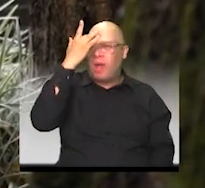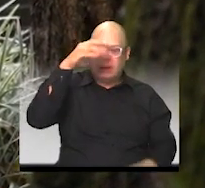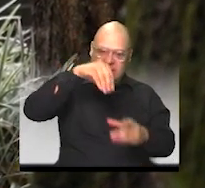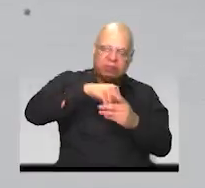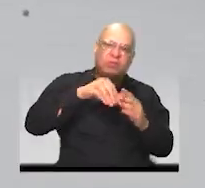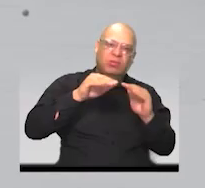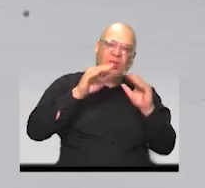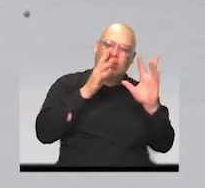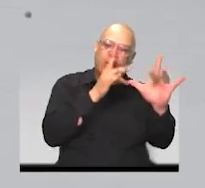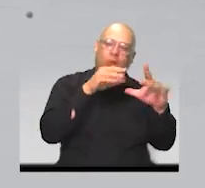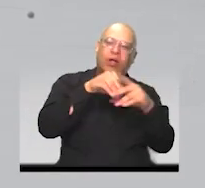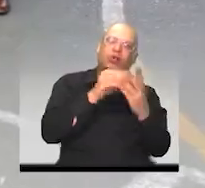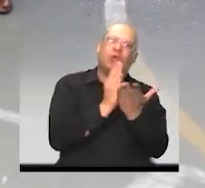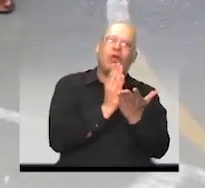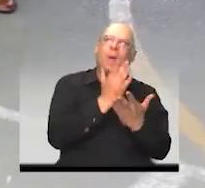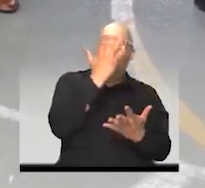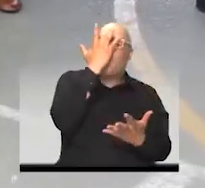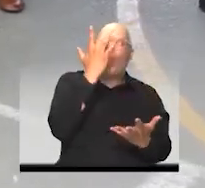estudiar acá en Itagüí.